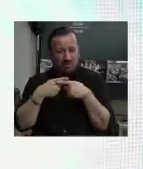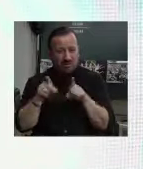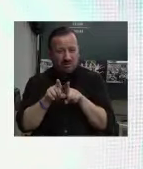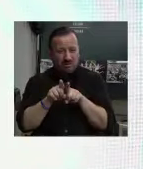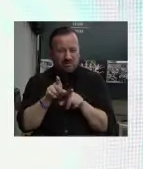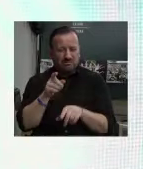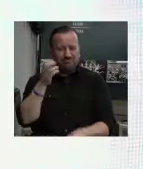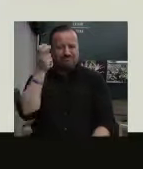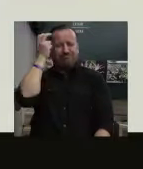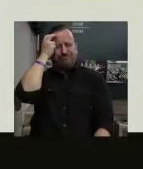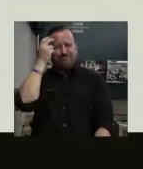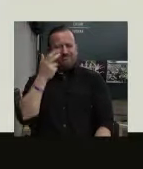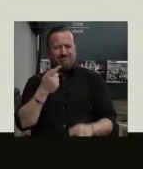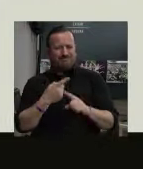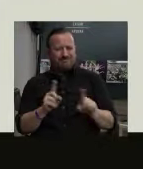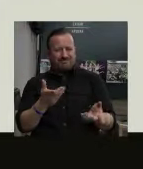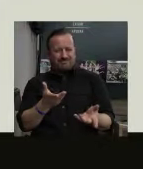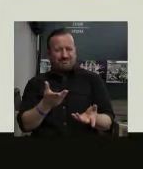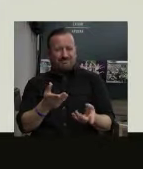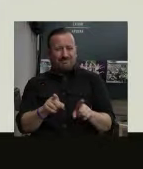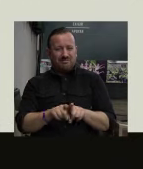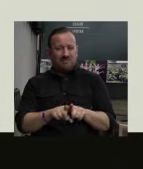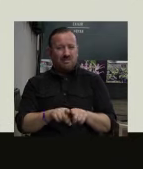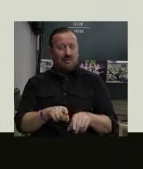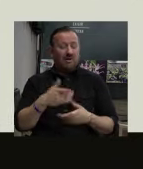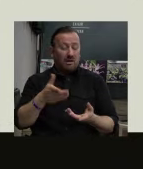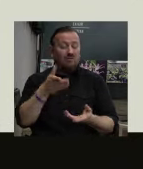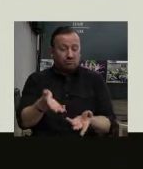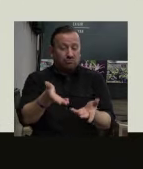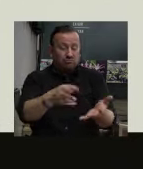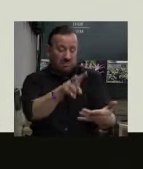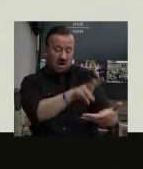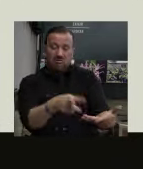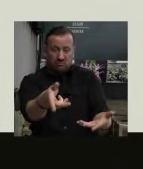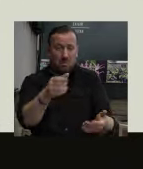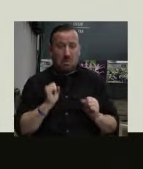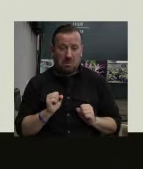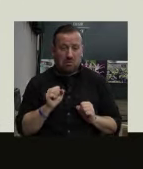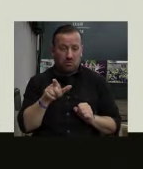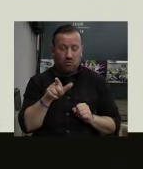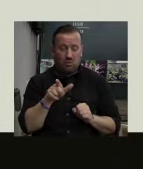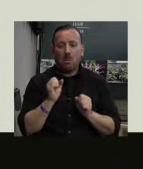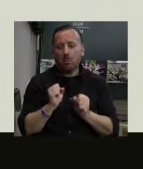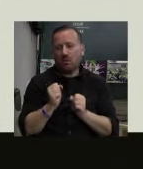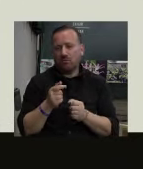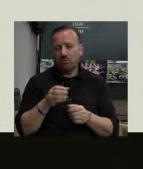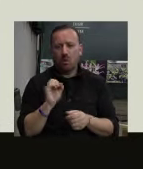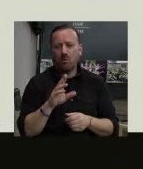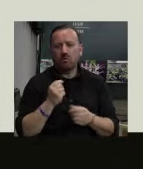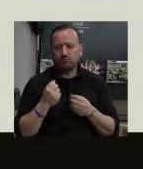de manual será tomale le Y si eres capaz de descifrar esto tendrás futuro